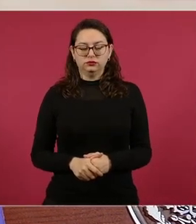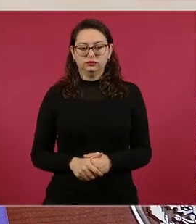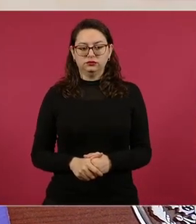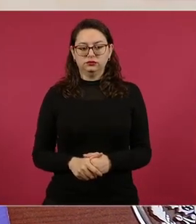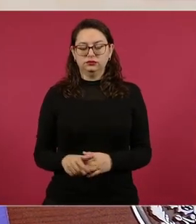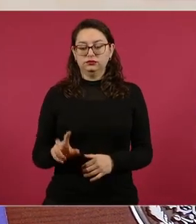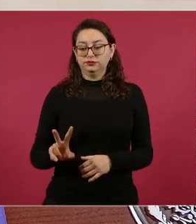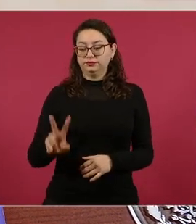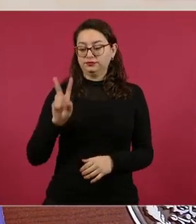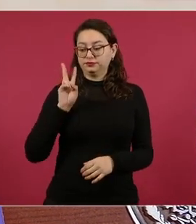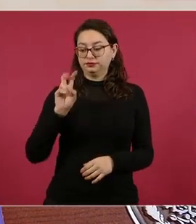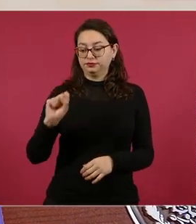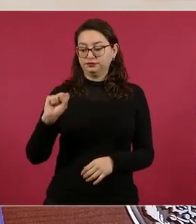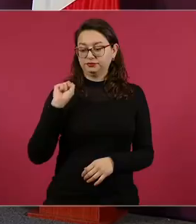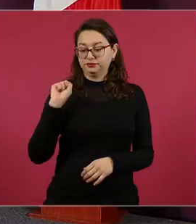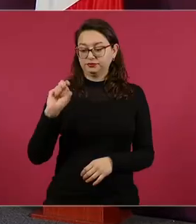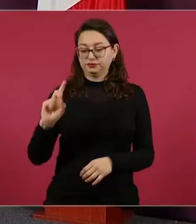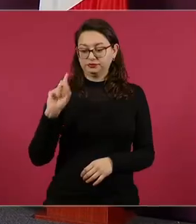estuvimos,